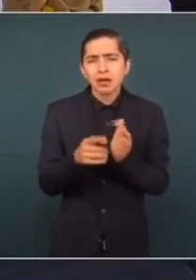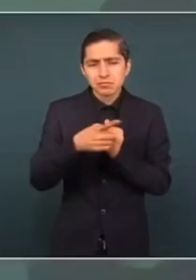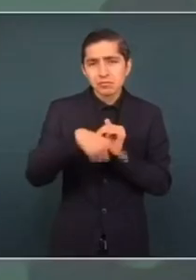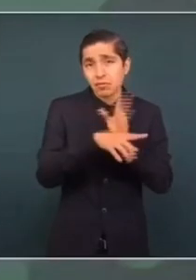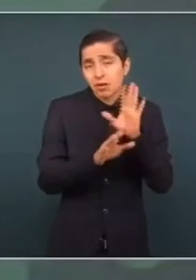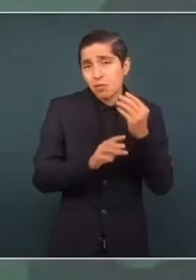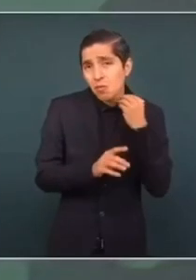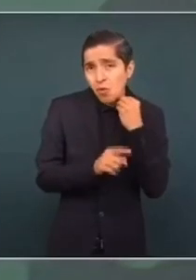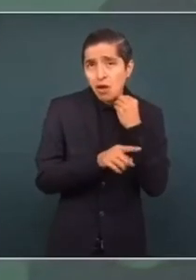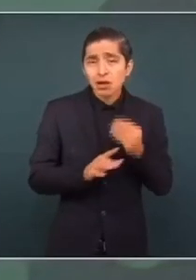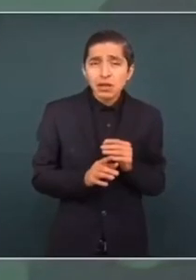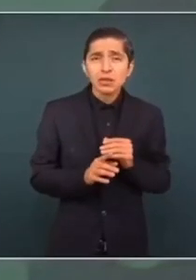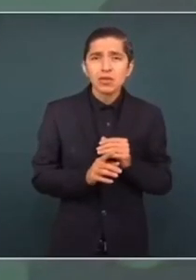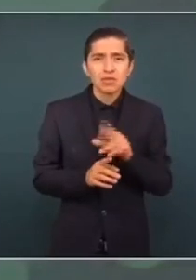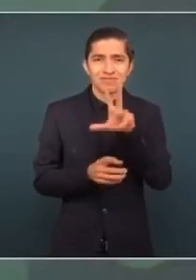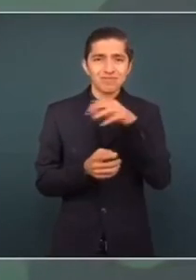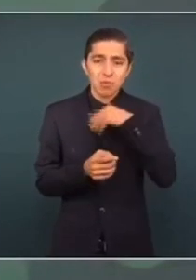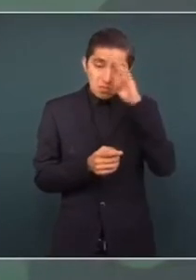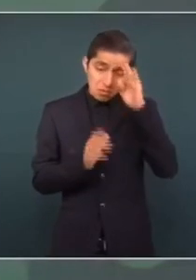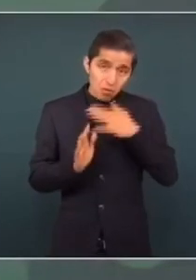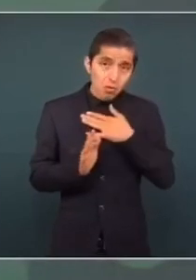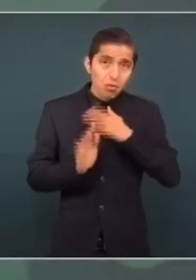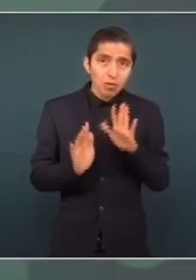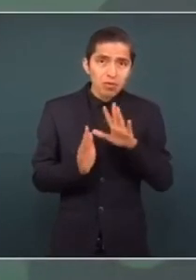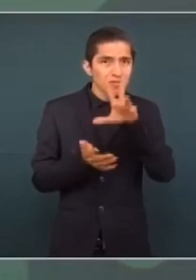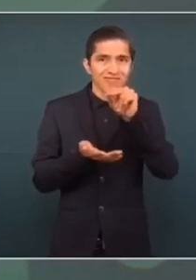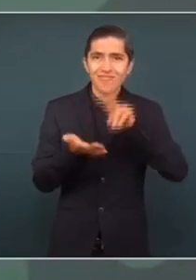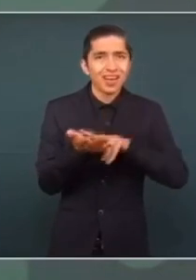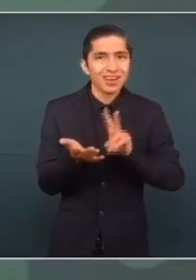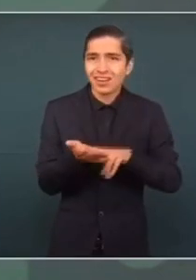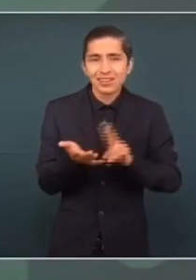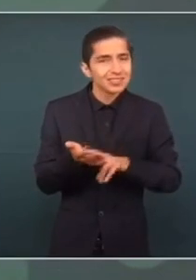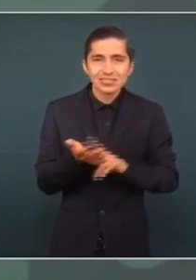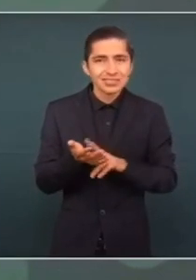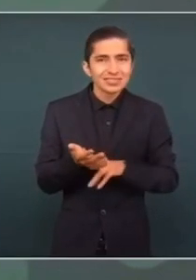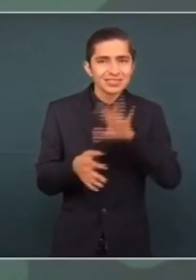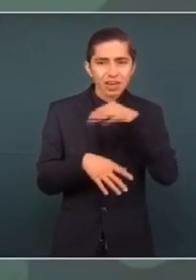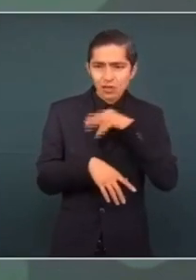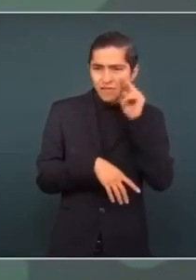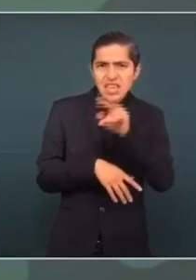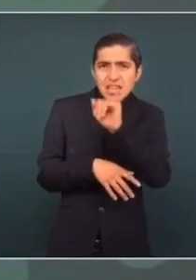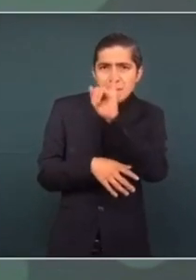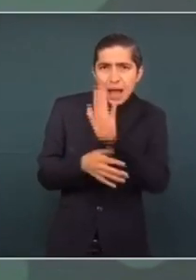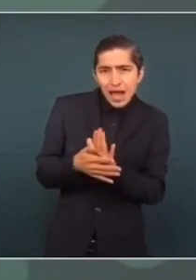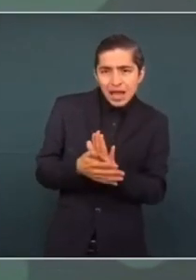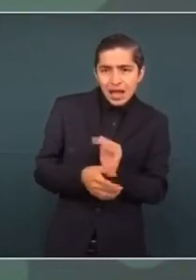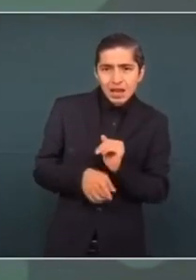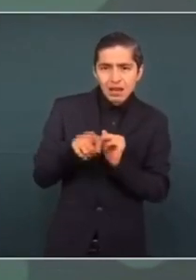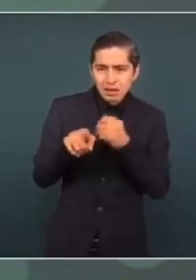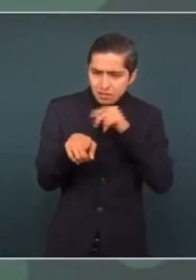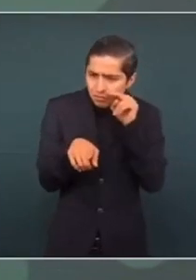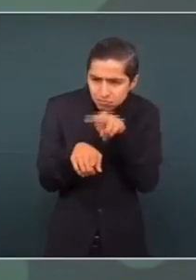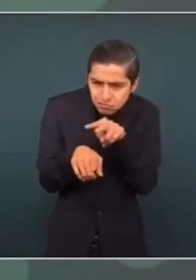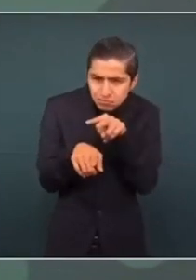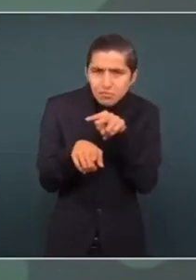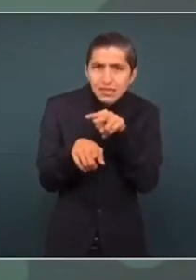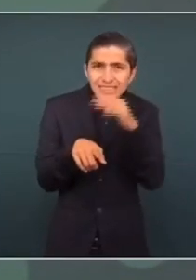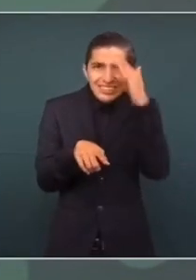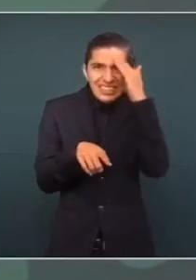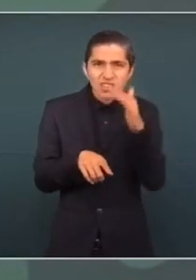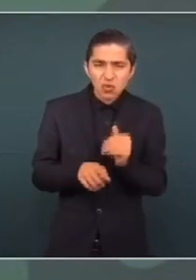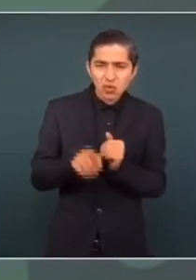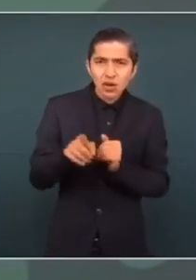abogados. Lo que yo creo es que no se vale, porque veía yo la imagen de este